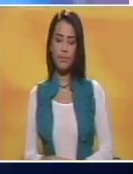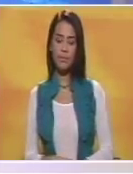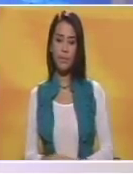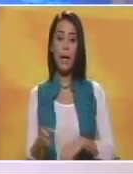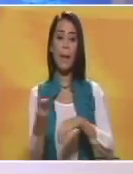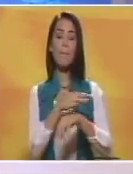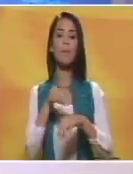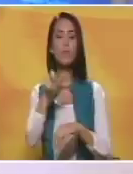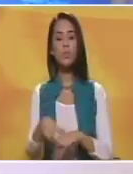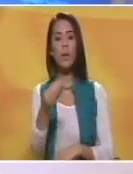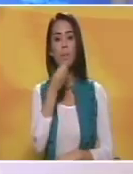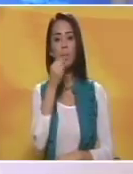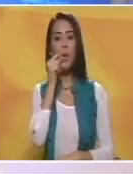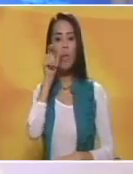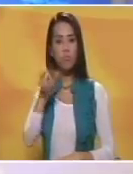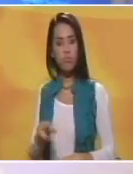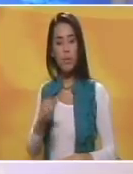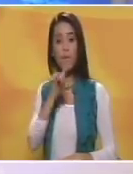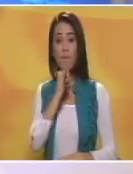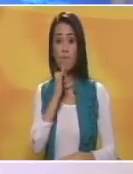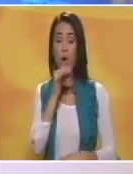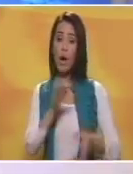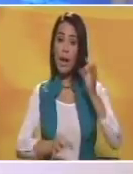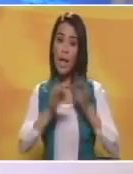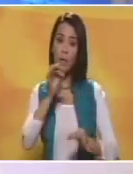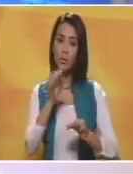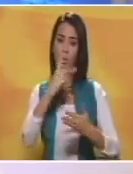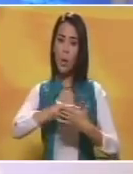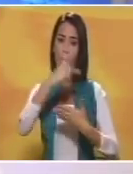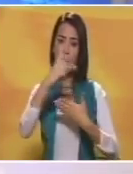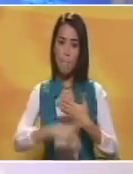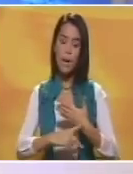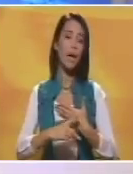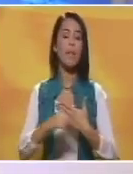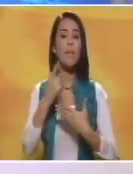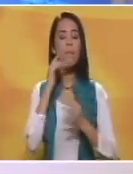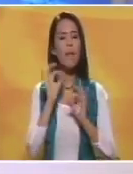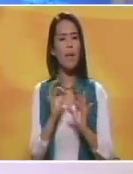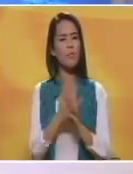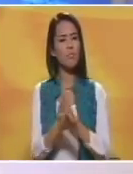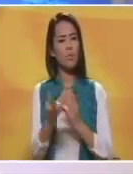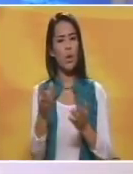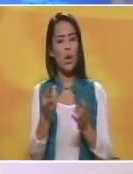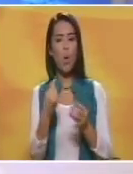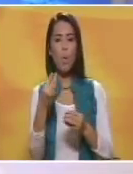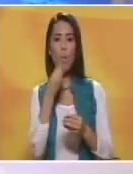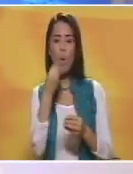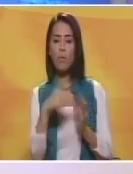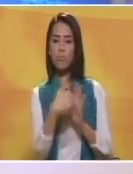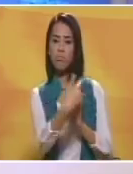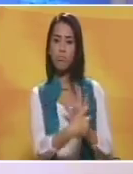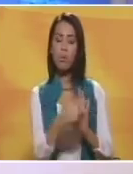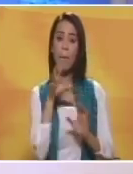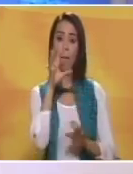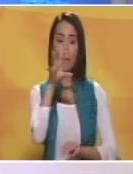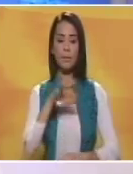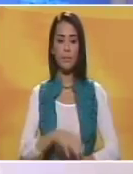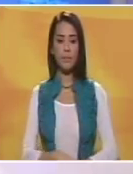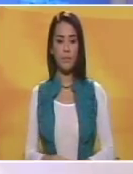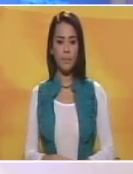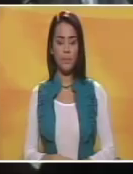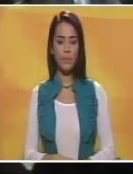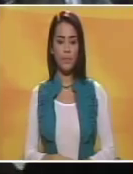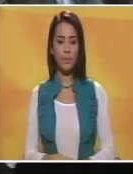El ministro de Alimentación, Luis Medina, informó que el Ejecutivo trazó un plan cuatrimestral de abastecimiento de materia prima para el país. Durante